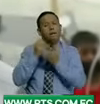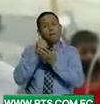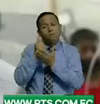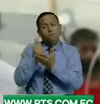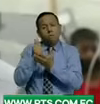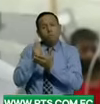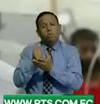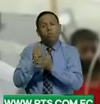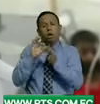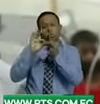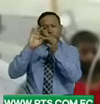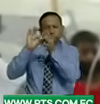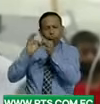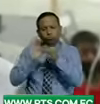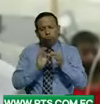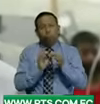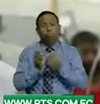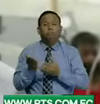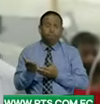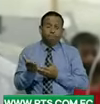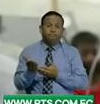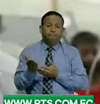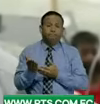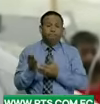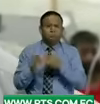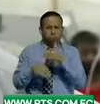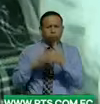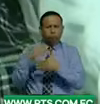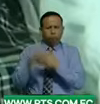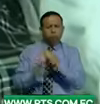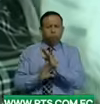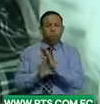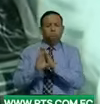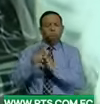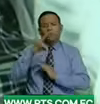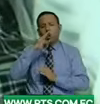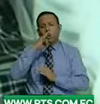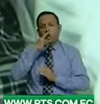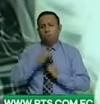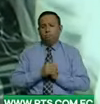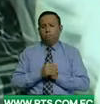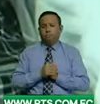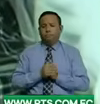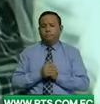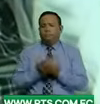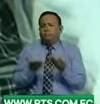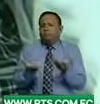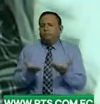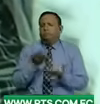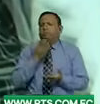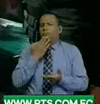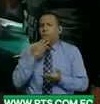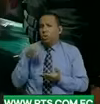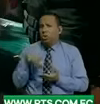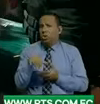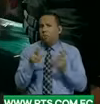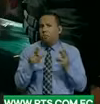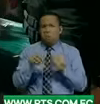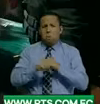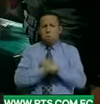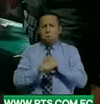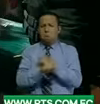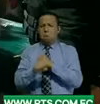a ser todas las circunstancias, el menor se está recuperando. Para evitar que este tipo de situaciones se repitan,